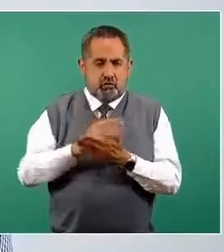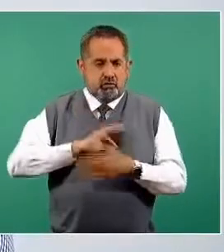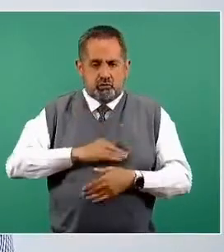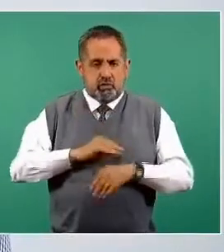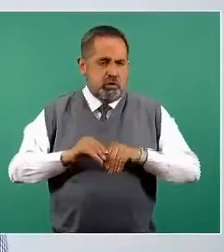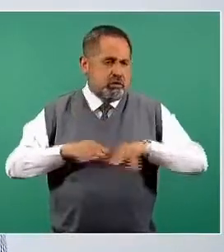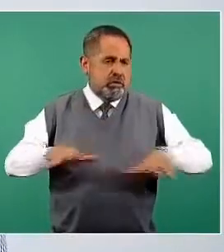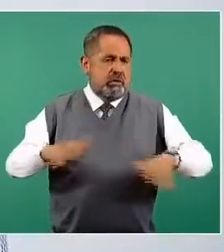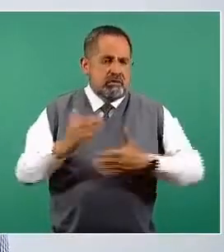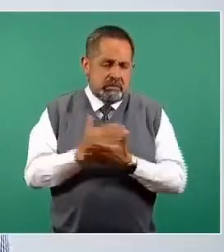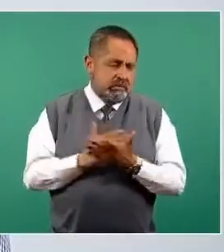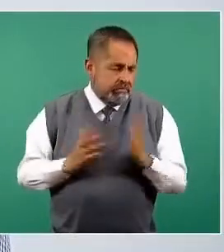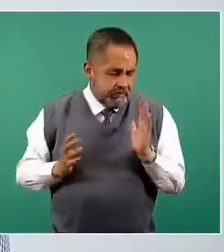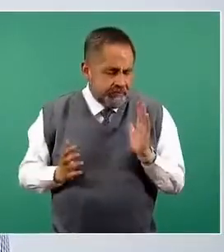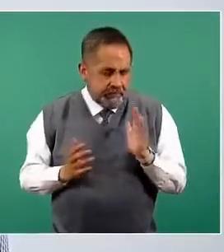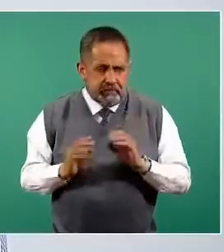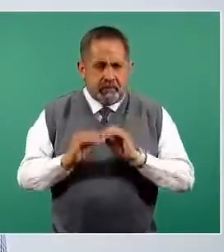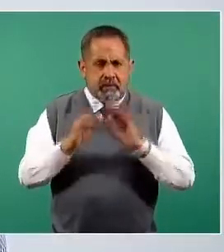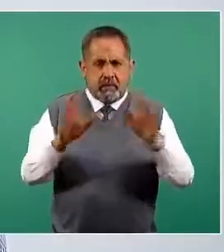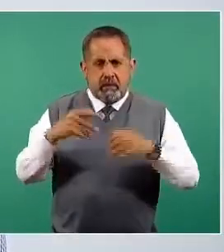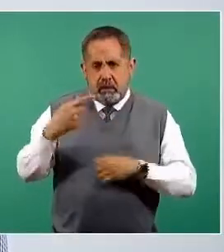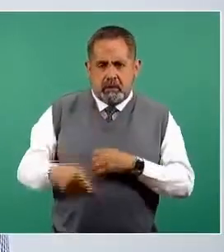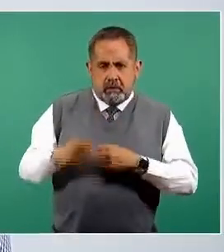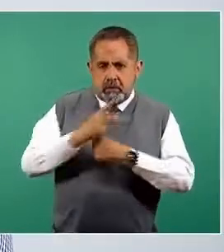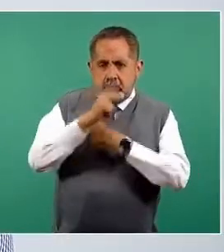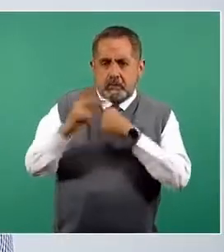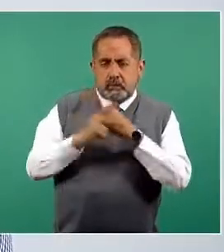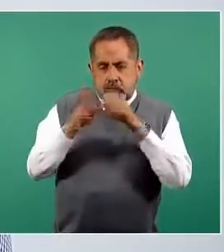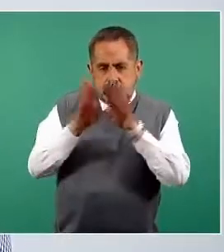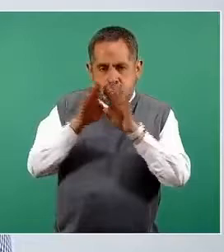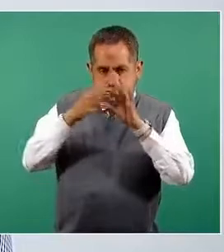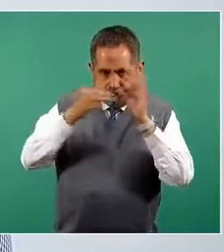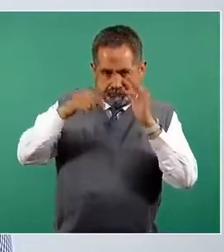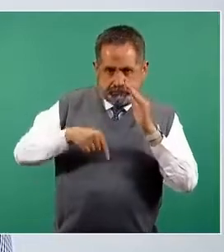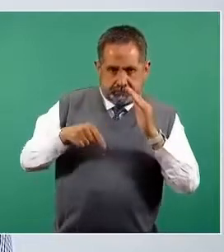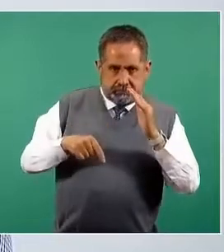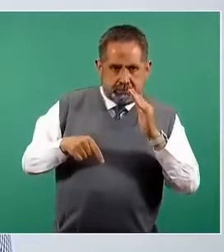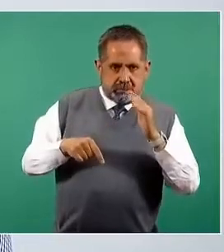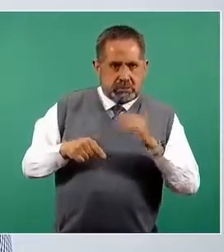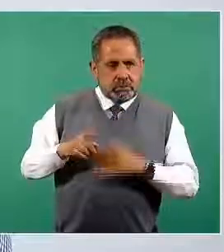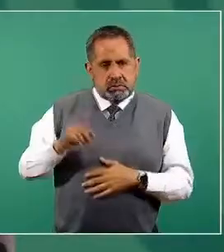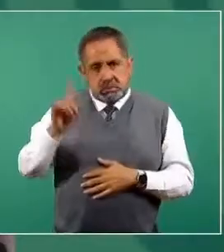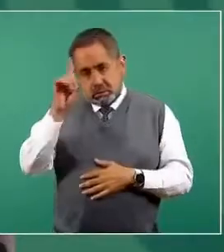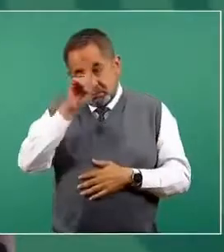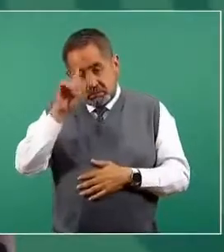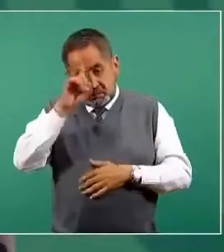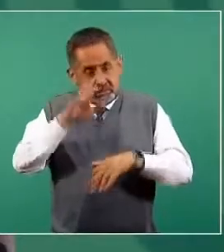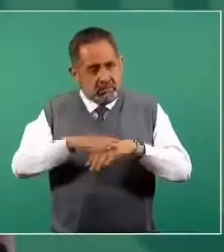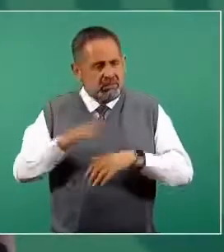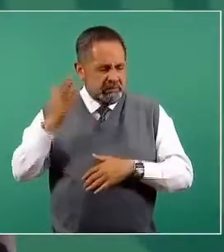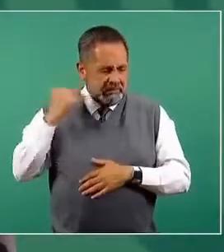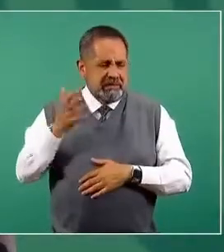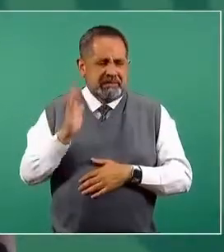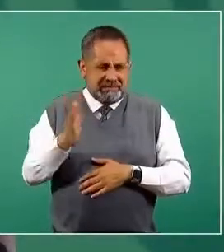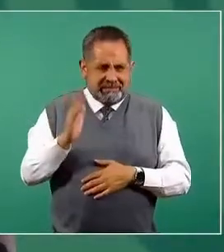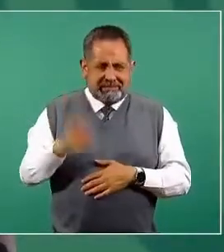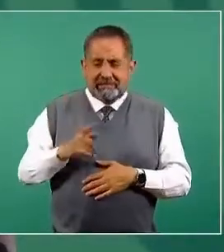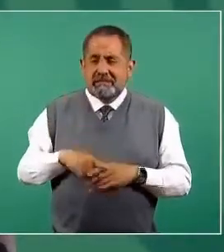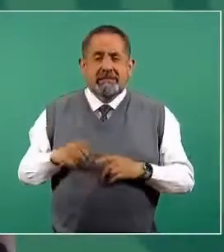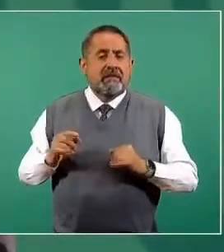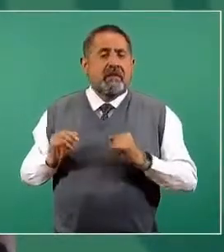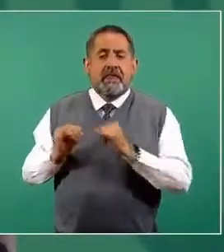contagios. En el caso obviamente del país, en recomendaciones y conversaciones que se ha tenido con el Instituto